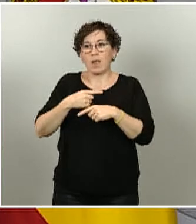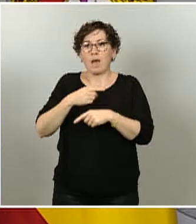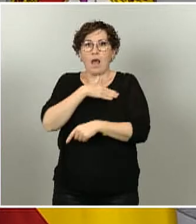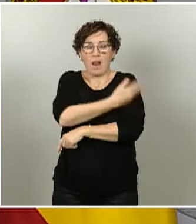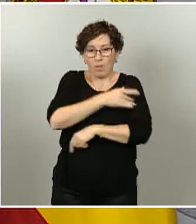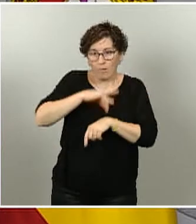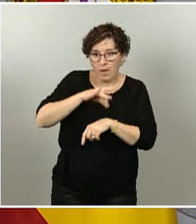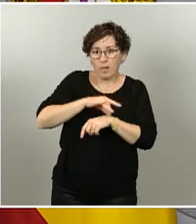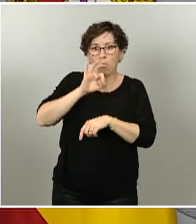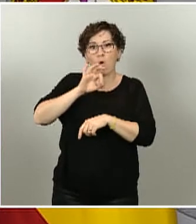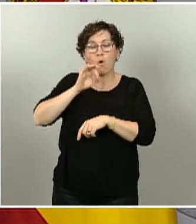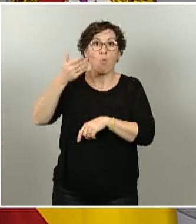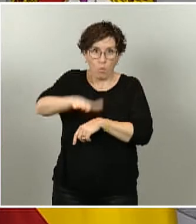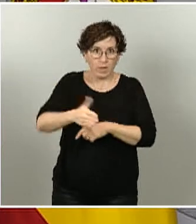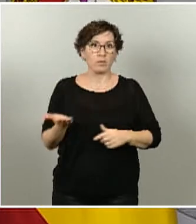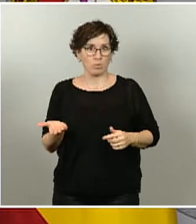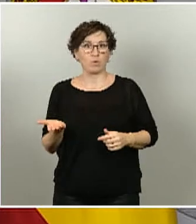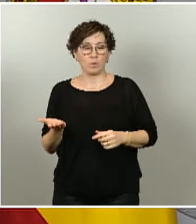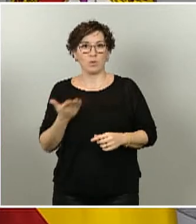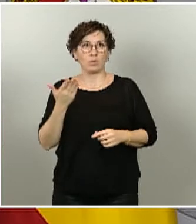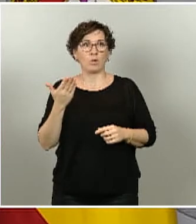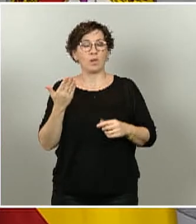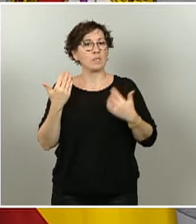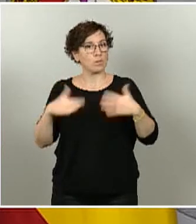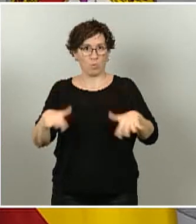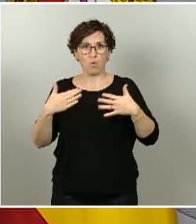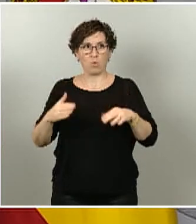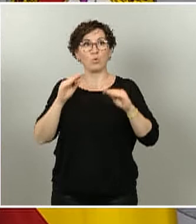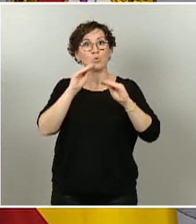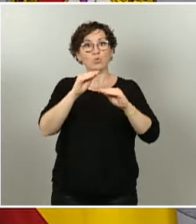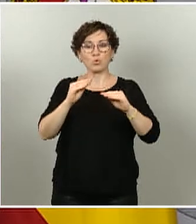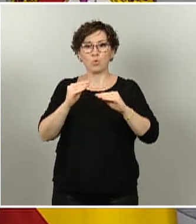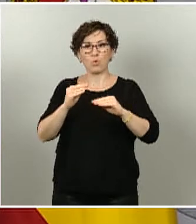más la contribución, que es insustituible, con la disciplina social